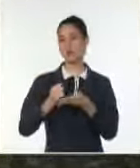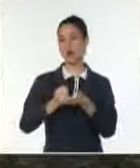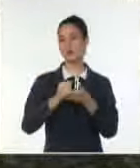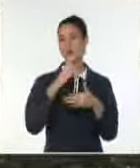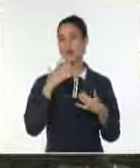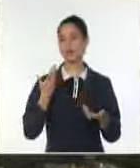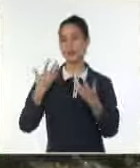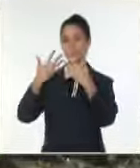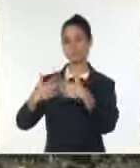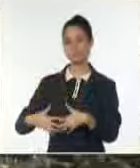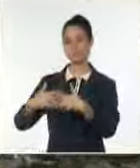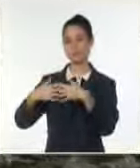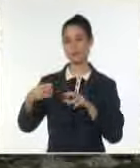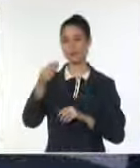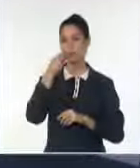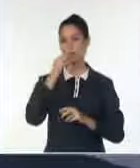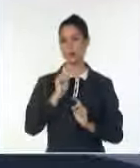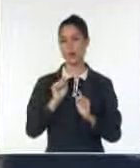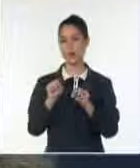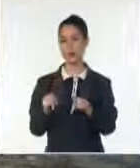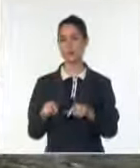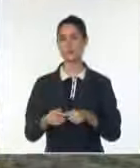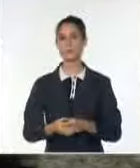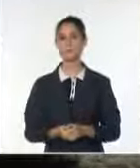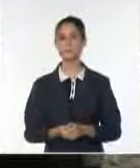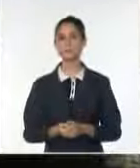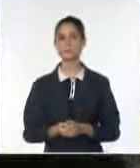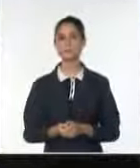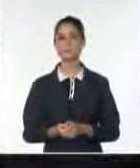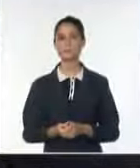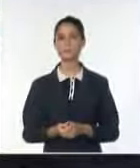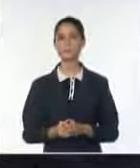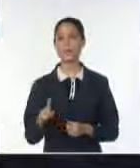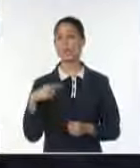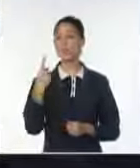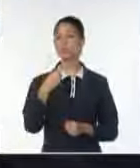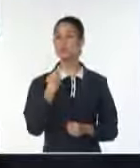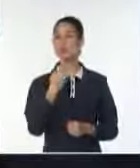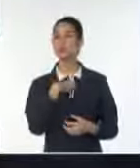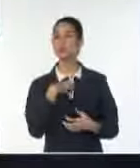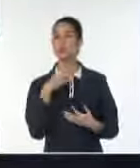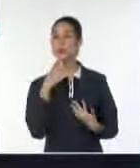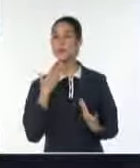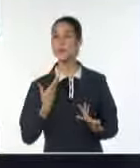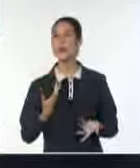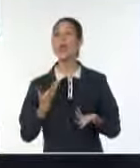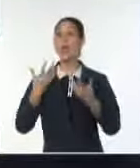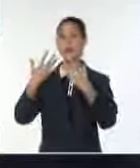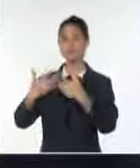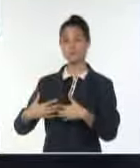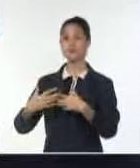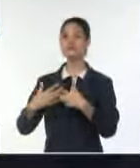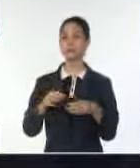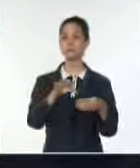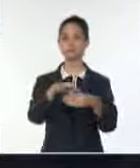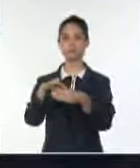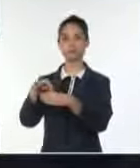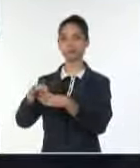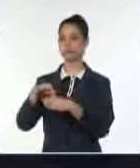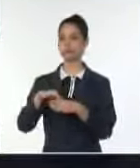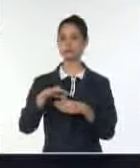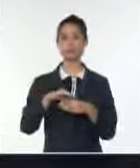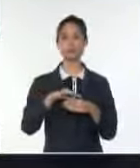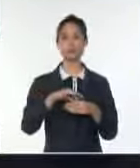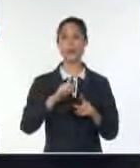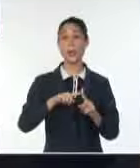alimentos y en el valle cabado tenemos Ah las máquinas un grup productores buen en banado tenemos productores también como noot tenemos ot productores